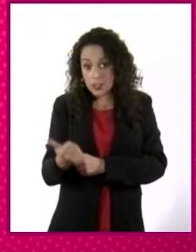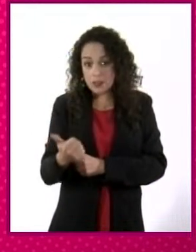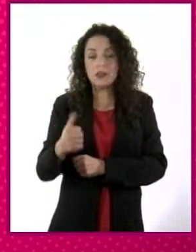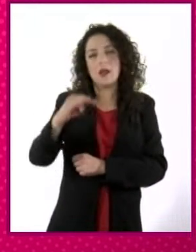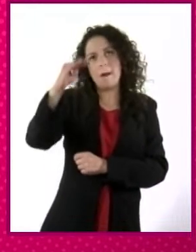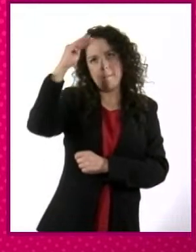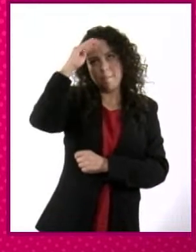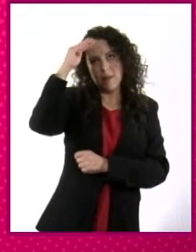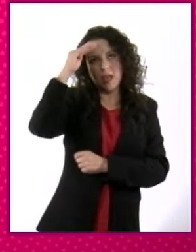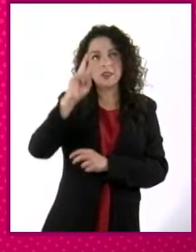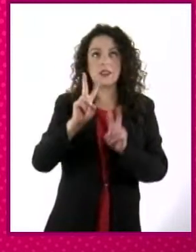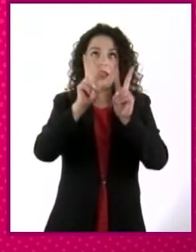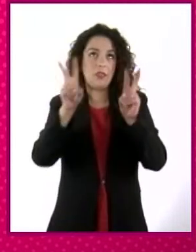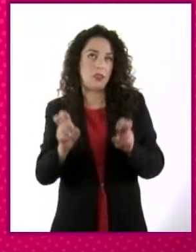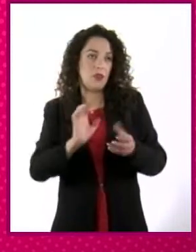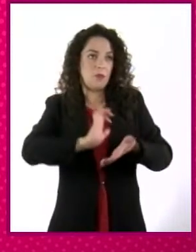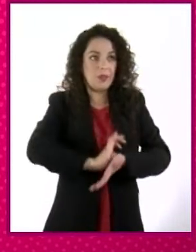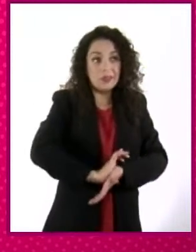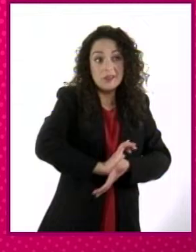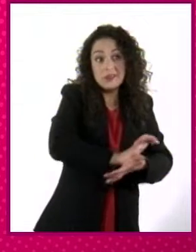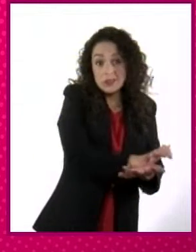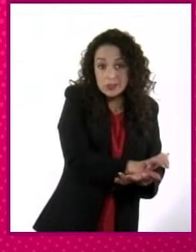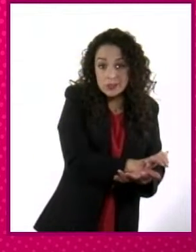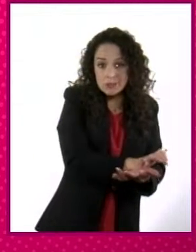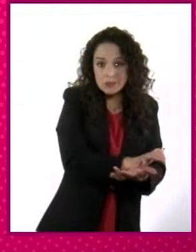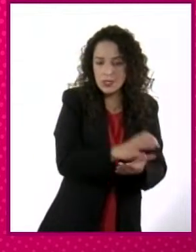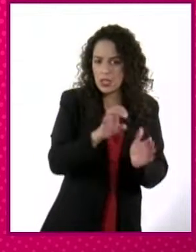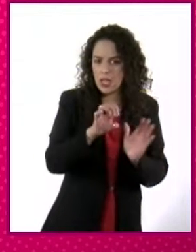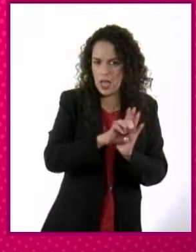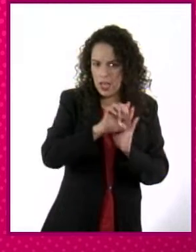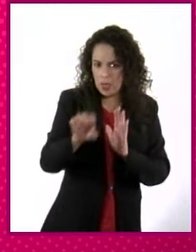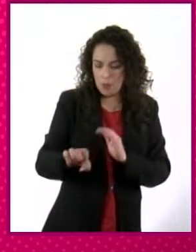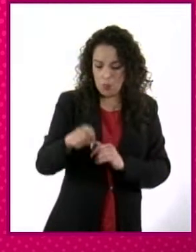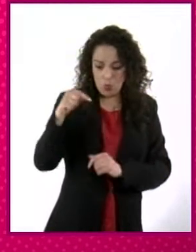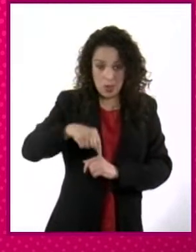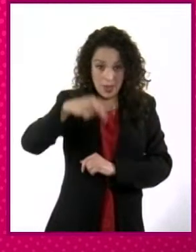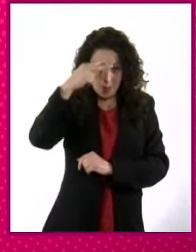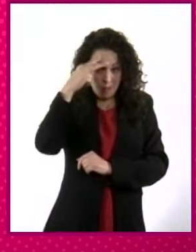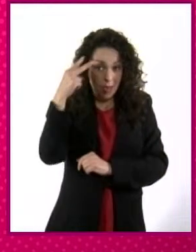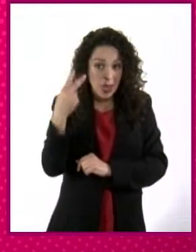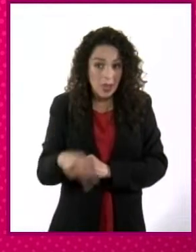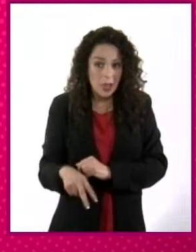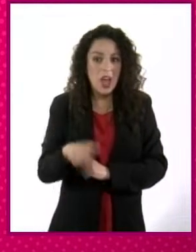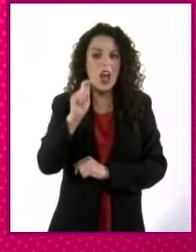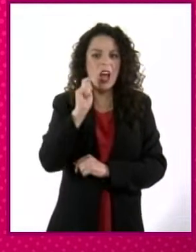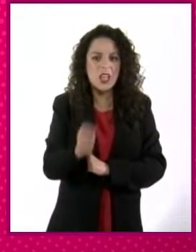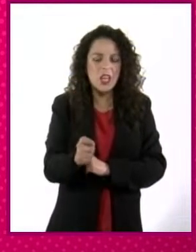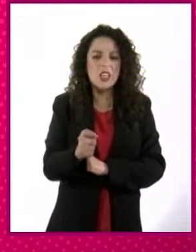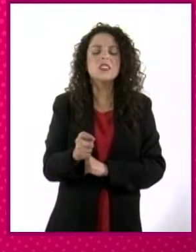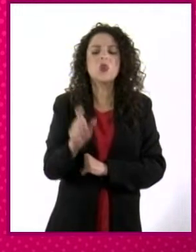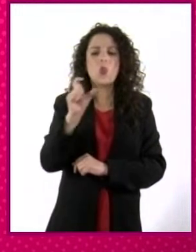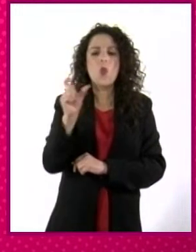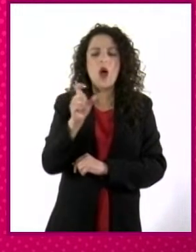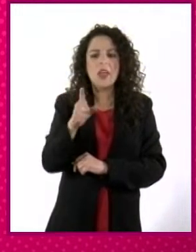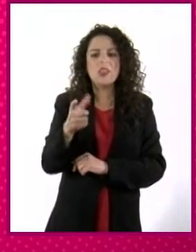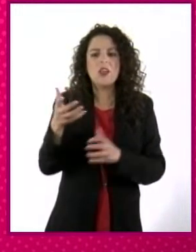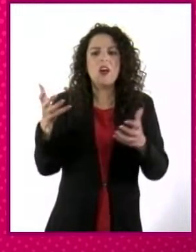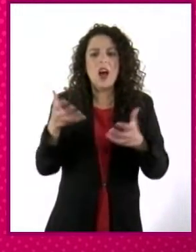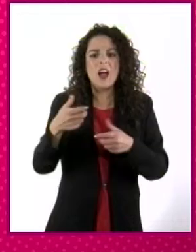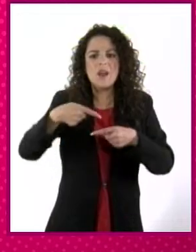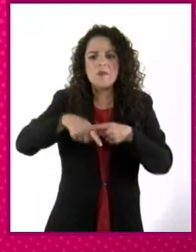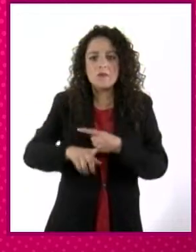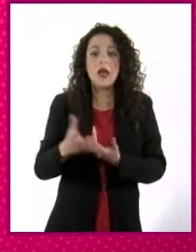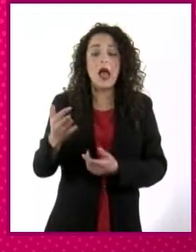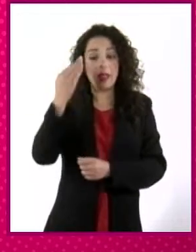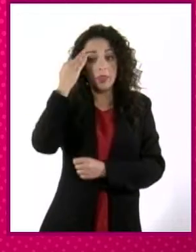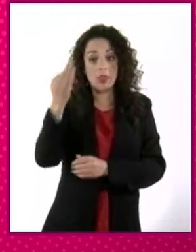la discriminación, por ejemplo en México, es un fenómeno de la época colonial. Y